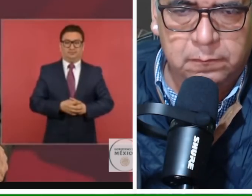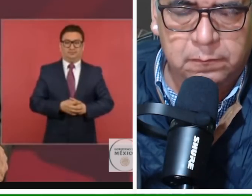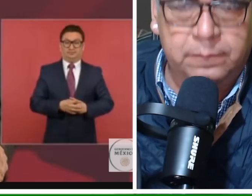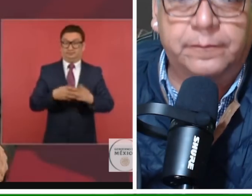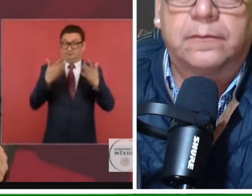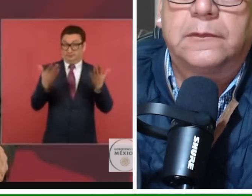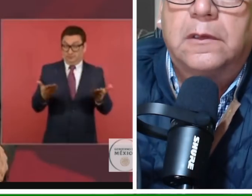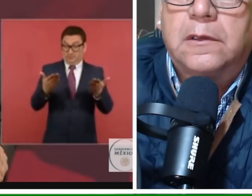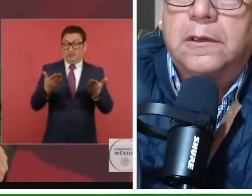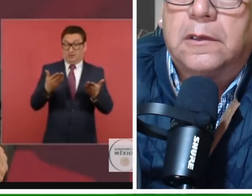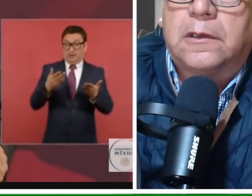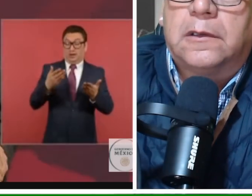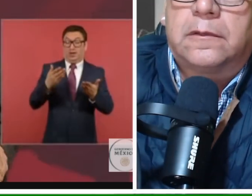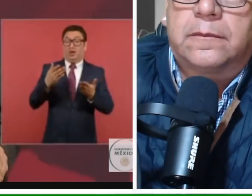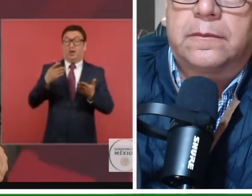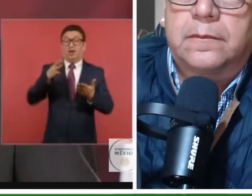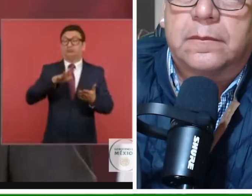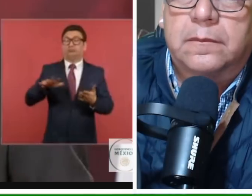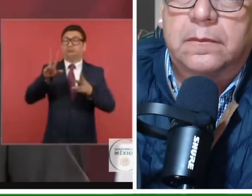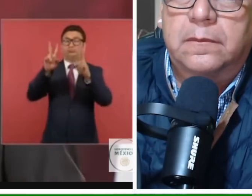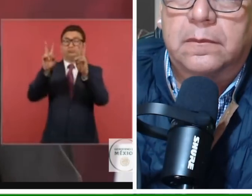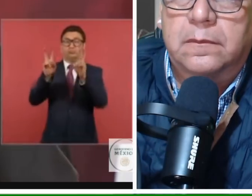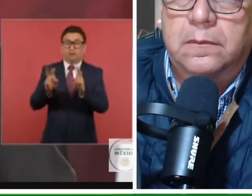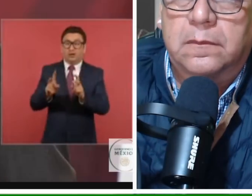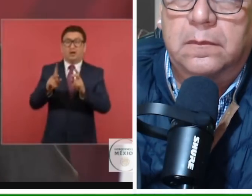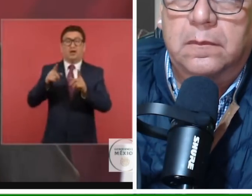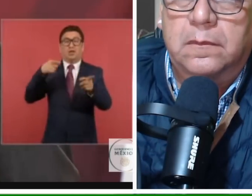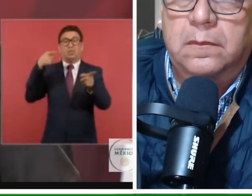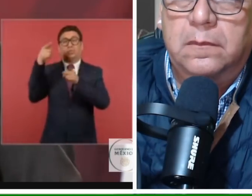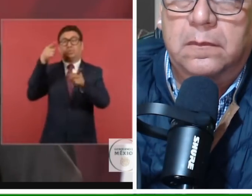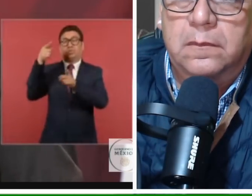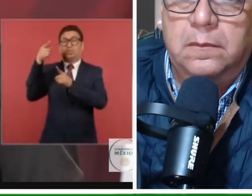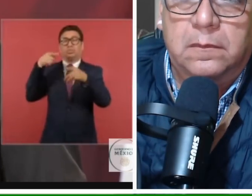verle solo lo negativo, los insultos,